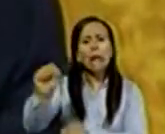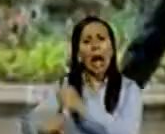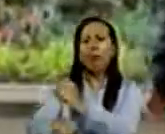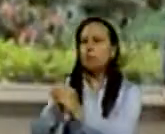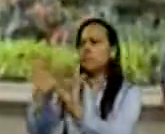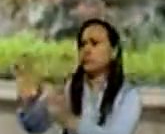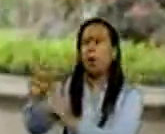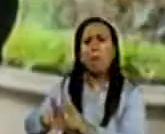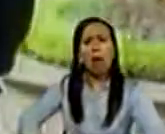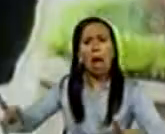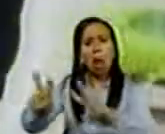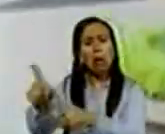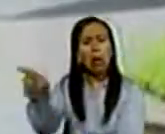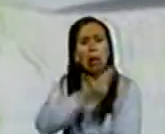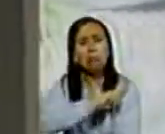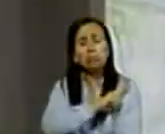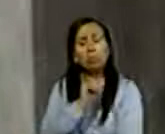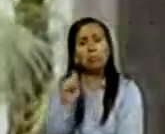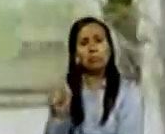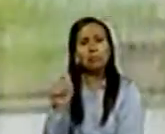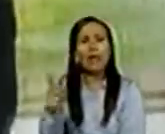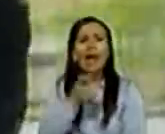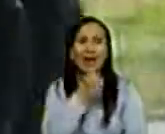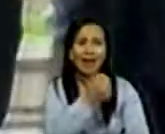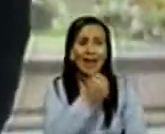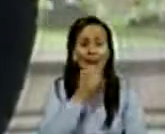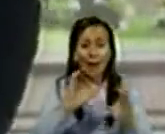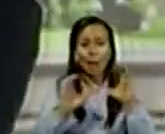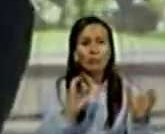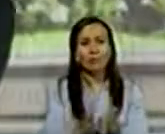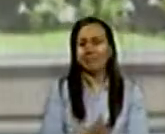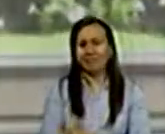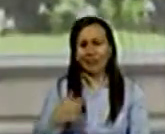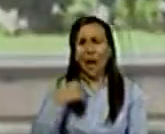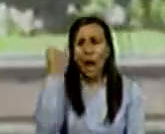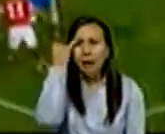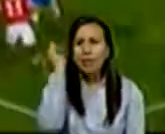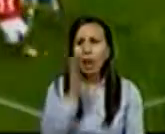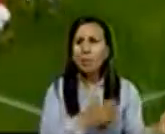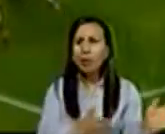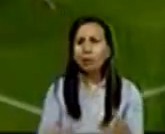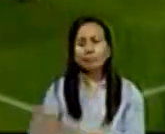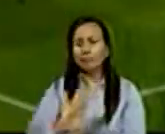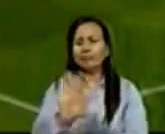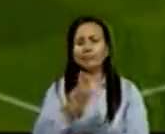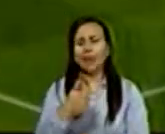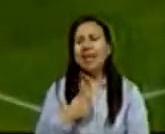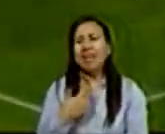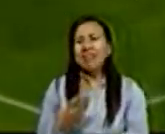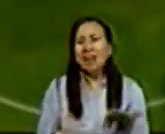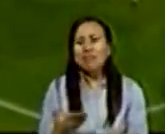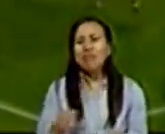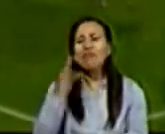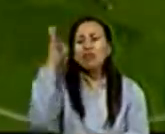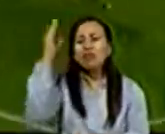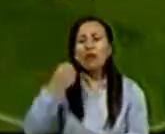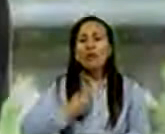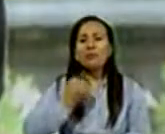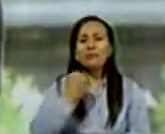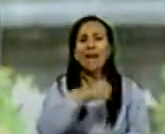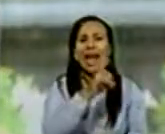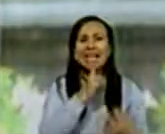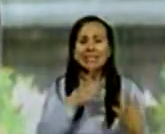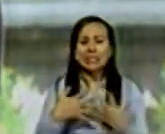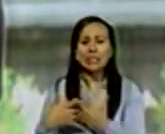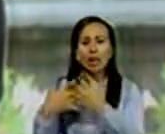cualquiera. En un conversatorio con la prensa, el jugador mencionó que aún no tiene planes, pero que estaría tentado en ir a un equipo de Estados Unidos. Me